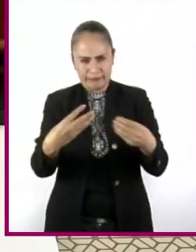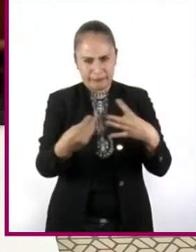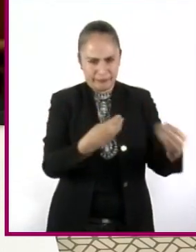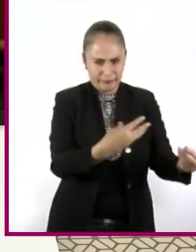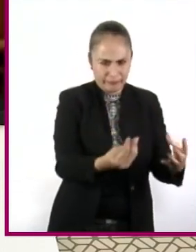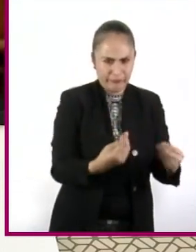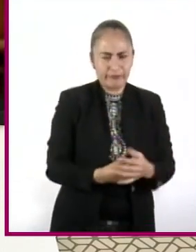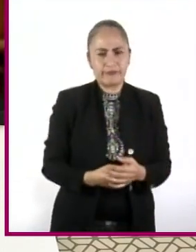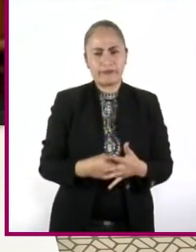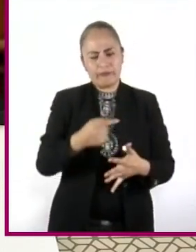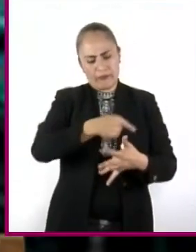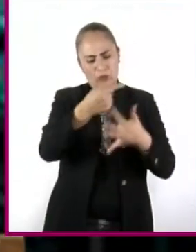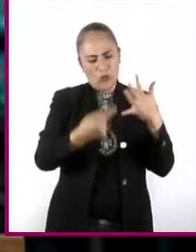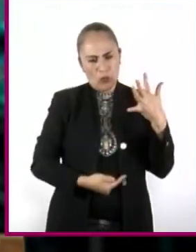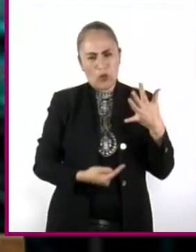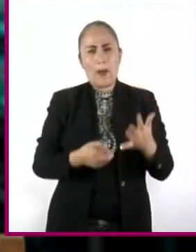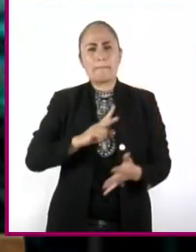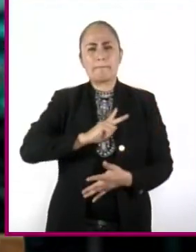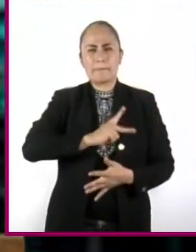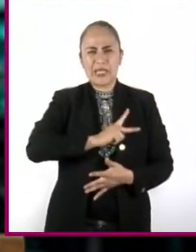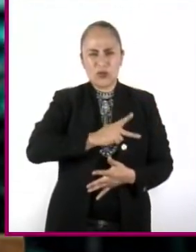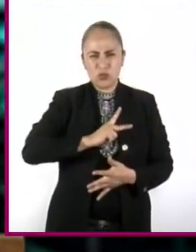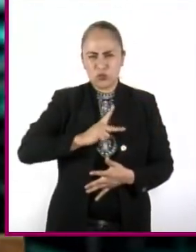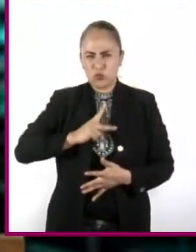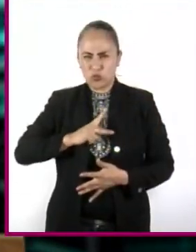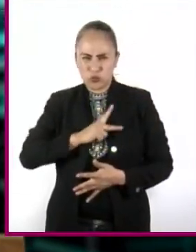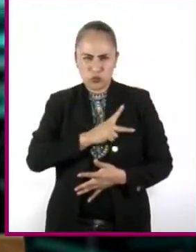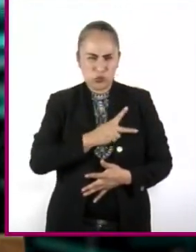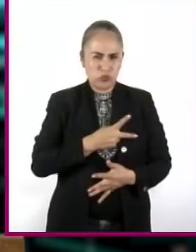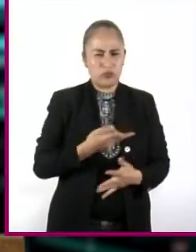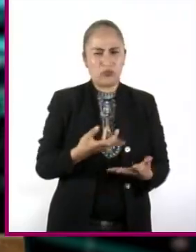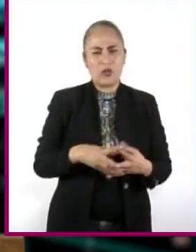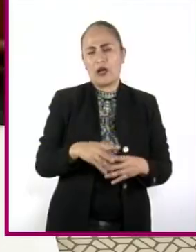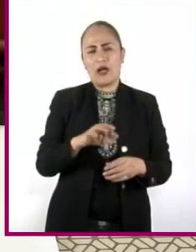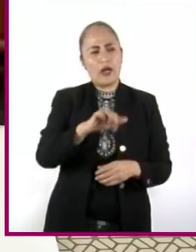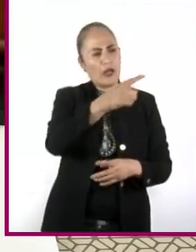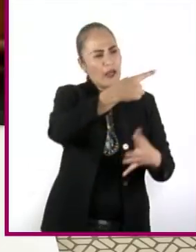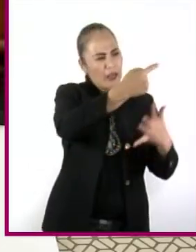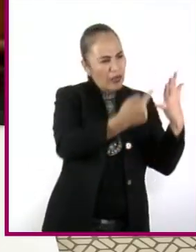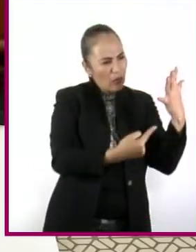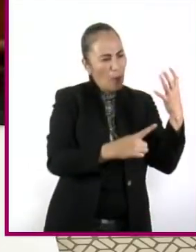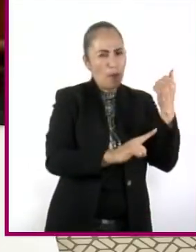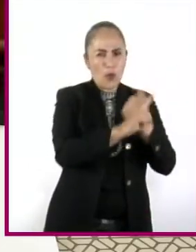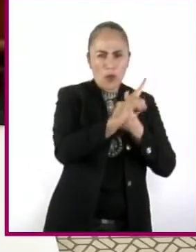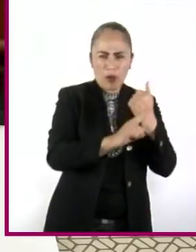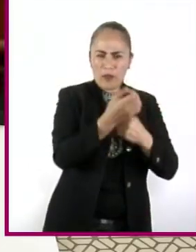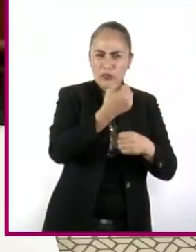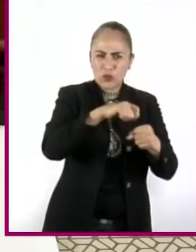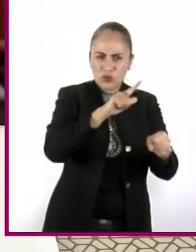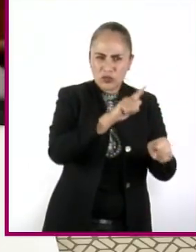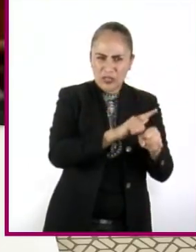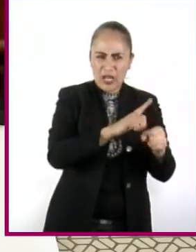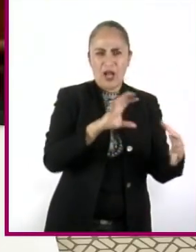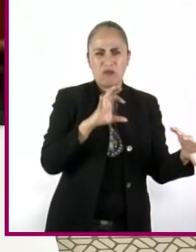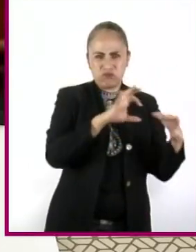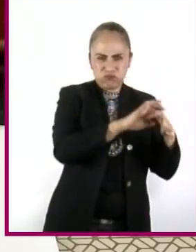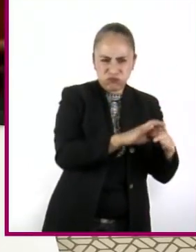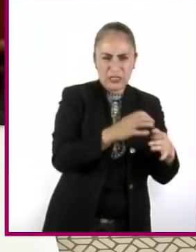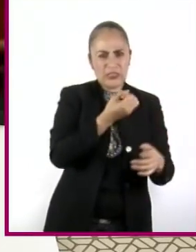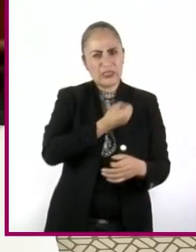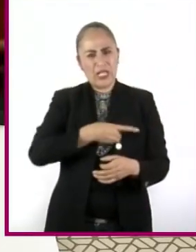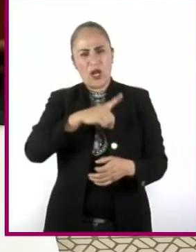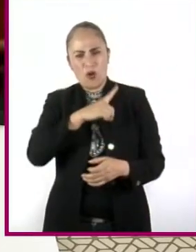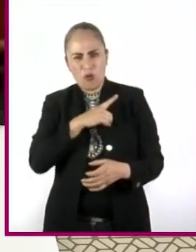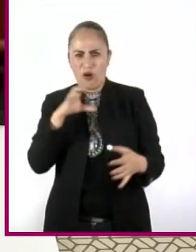de los virus se integran con los problemas sociales, con la salud, con el movimiento